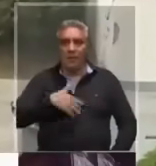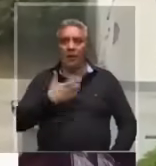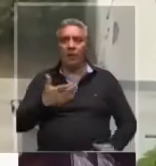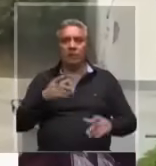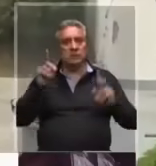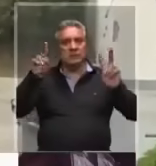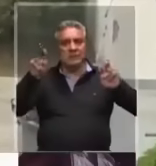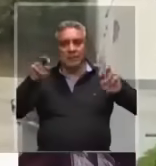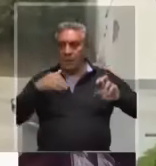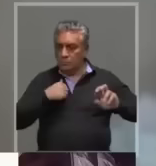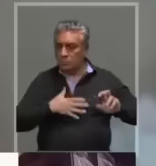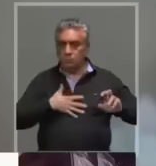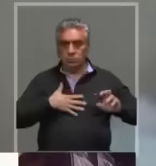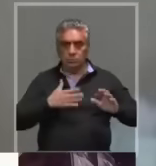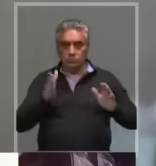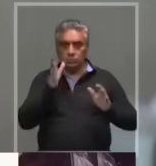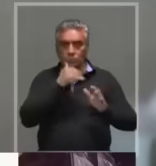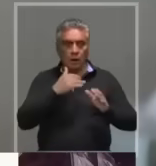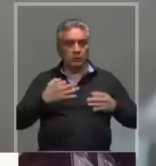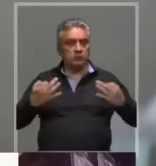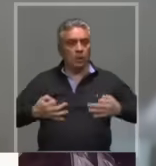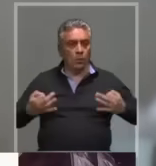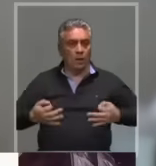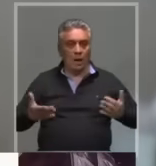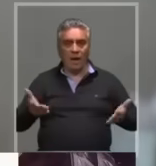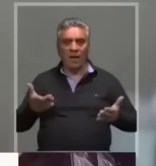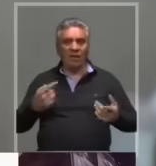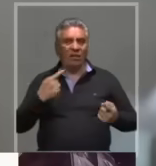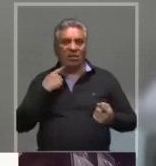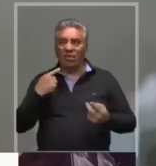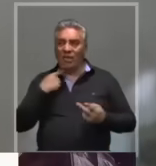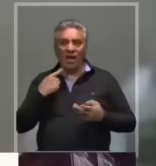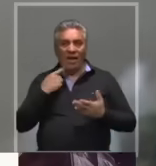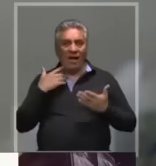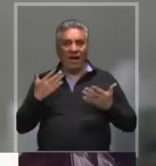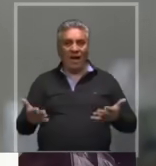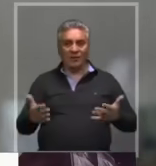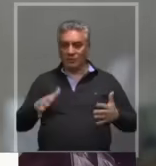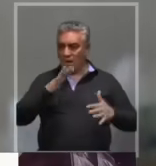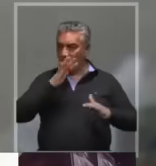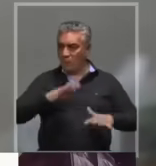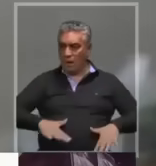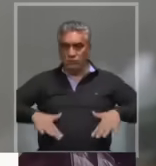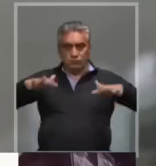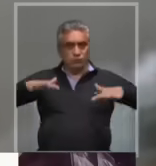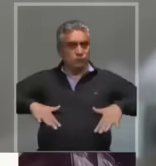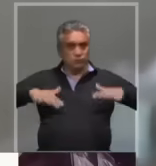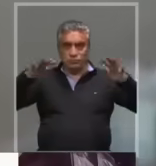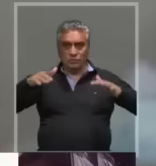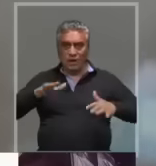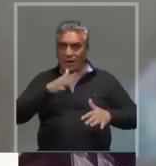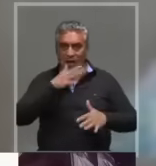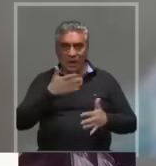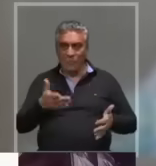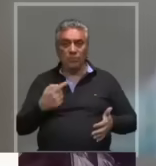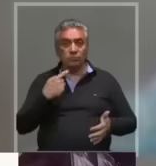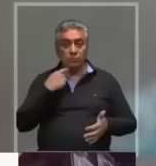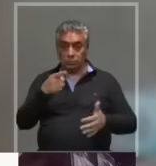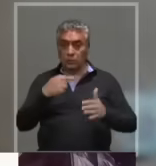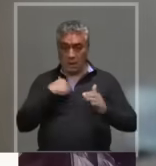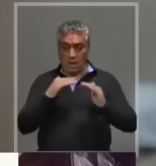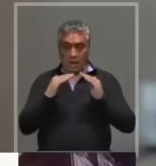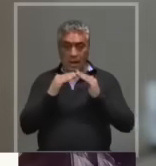seguridad, hay temas asociados a los daños. Nuestro edificio también tuvo una inundación y produjo grandes daños, que si tú estás en tu